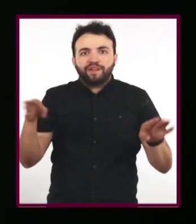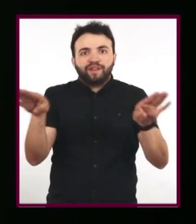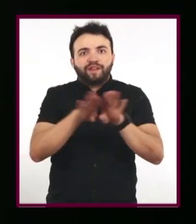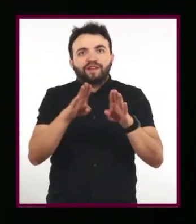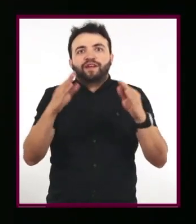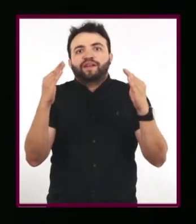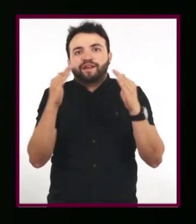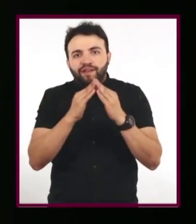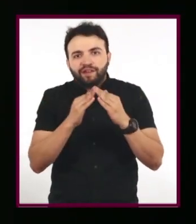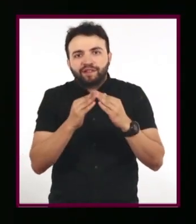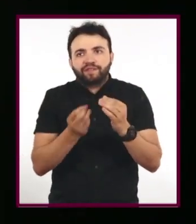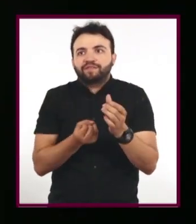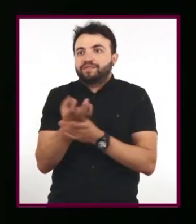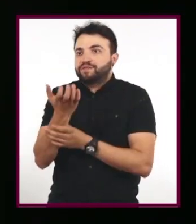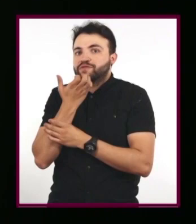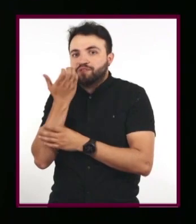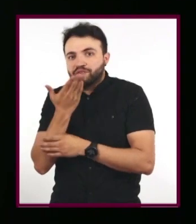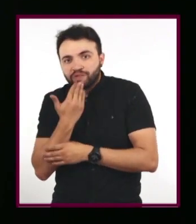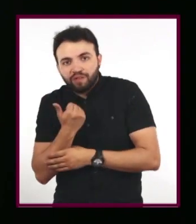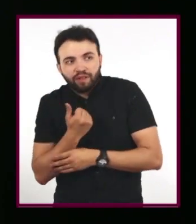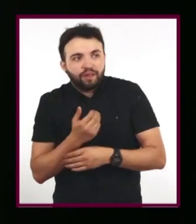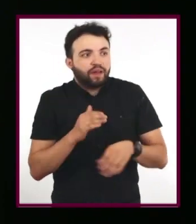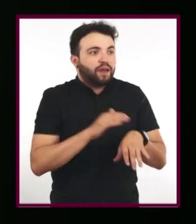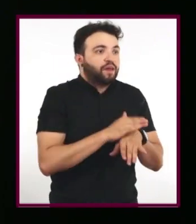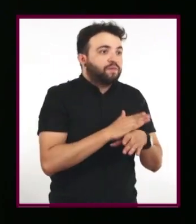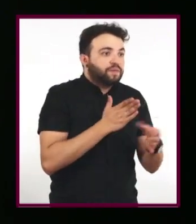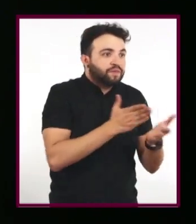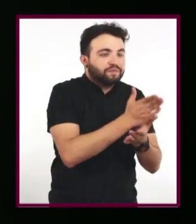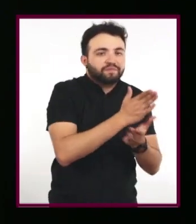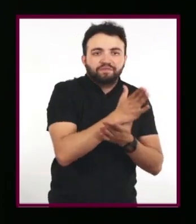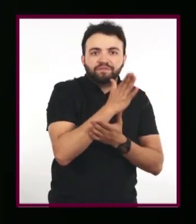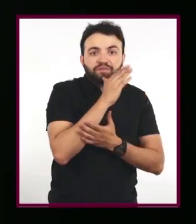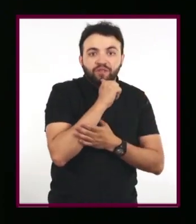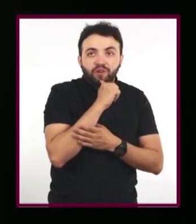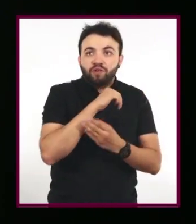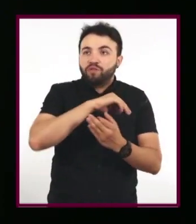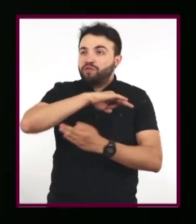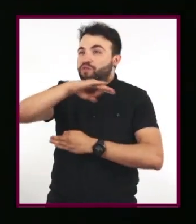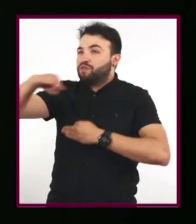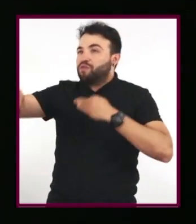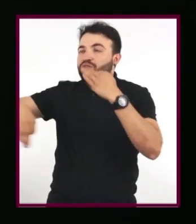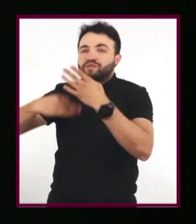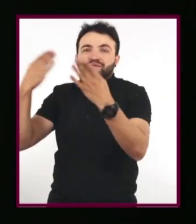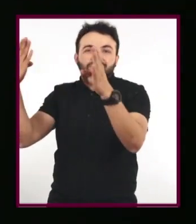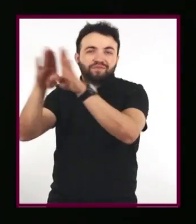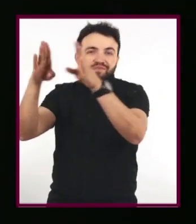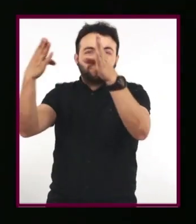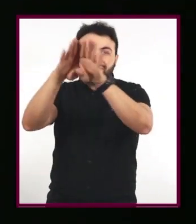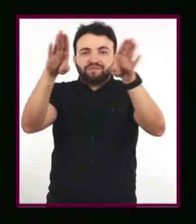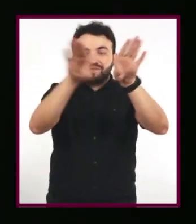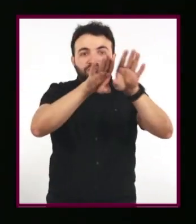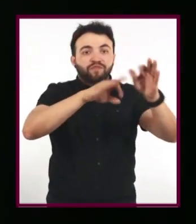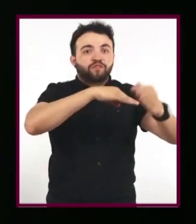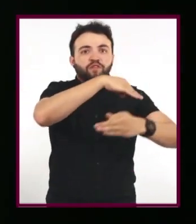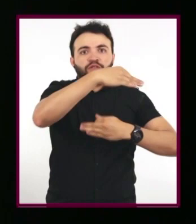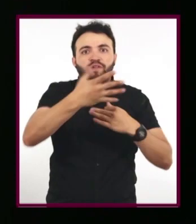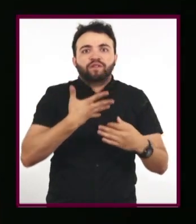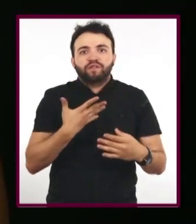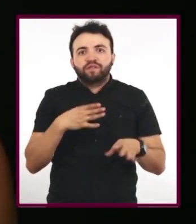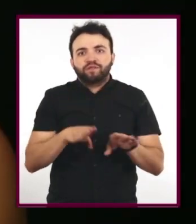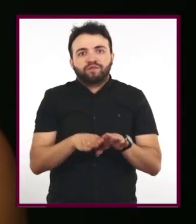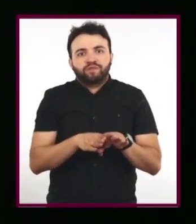dejar de ir a la escuela. Vas a dejar de ver a tus amigos y todo el mundo va a encerrarse también. Vamos a estar todos encimados.